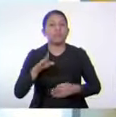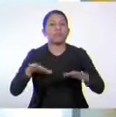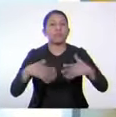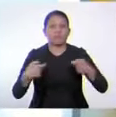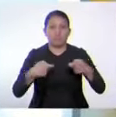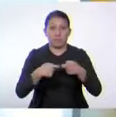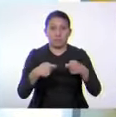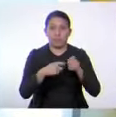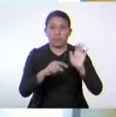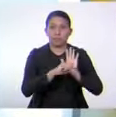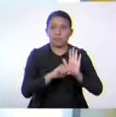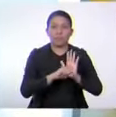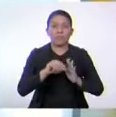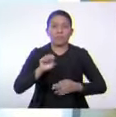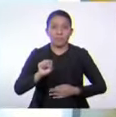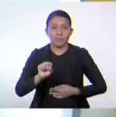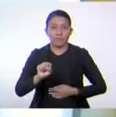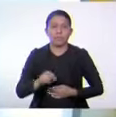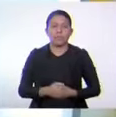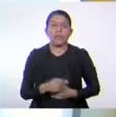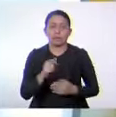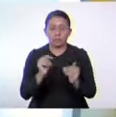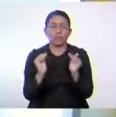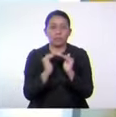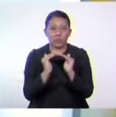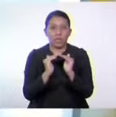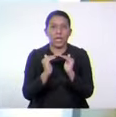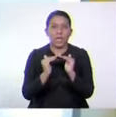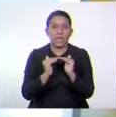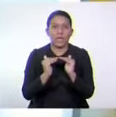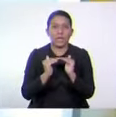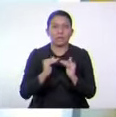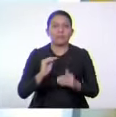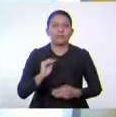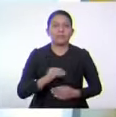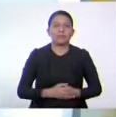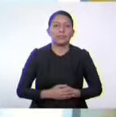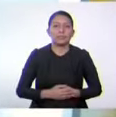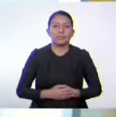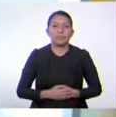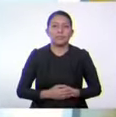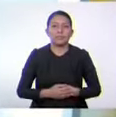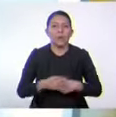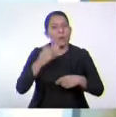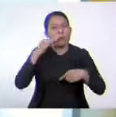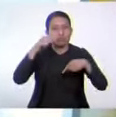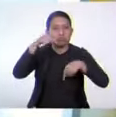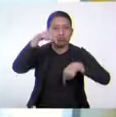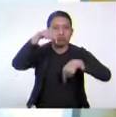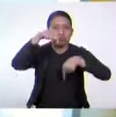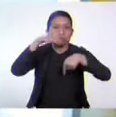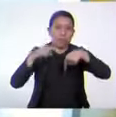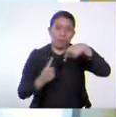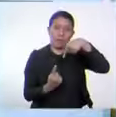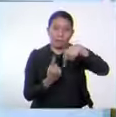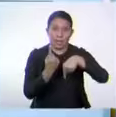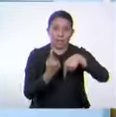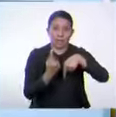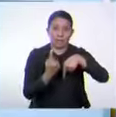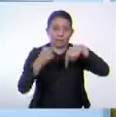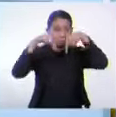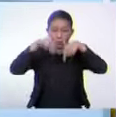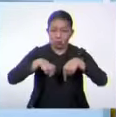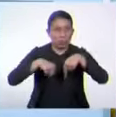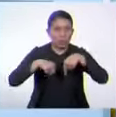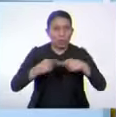S, igualmente con sus spines invertidos. Tenemos nuestro orbital S completo.